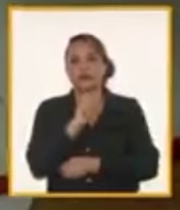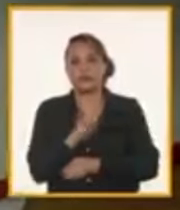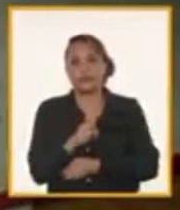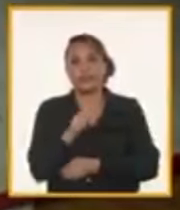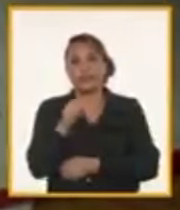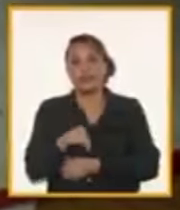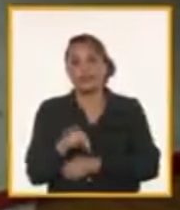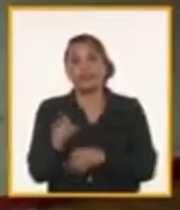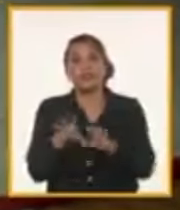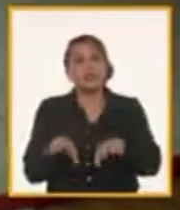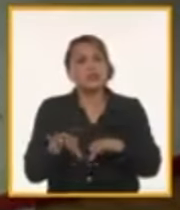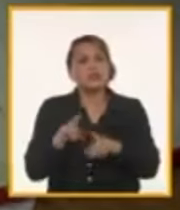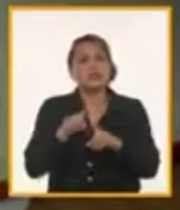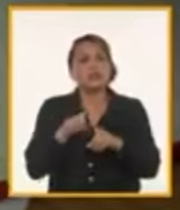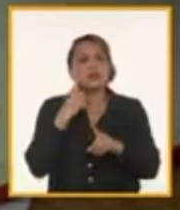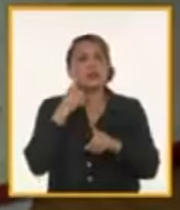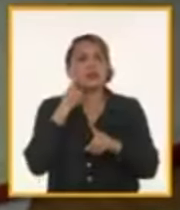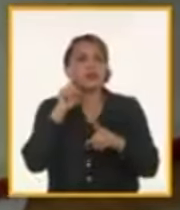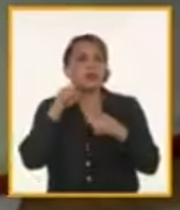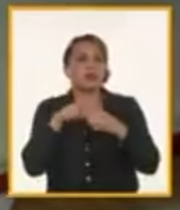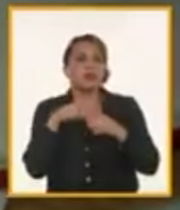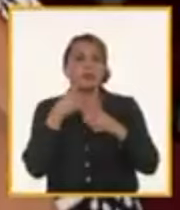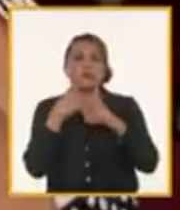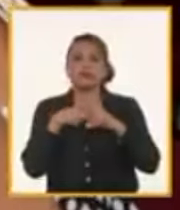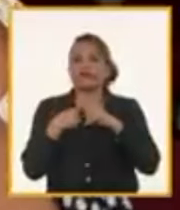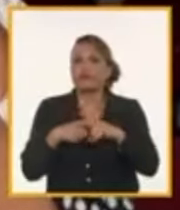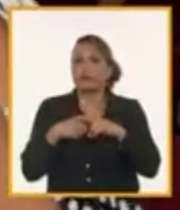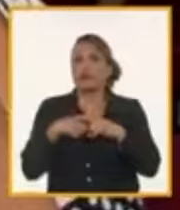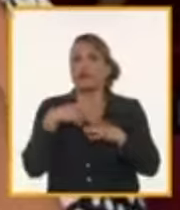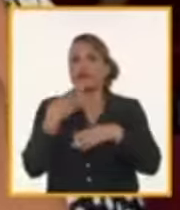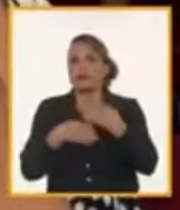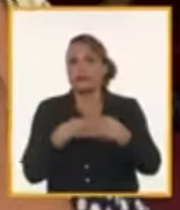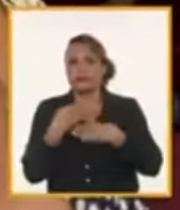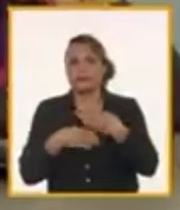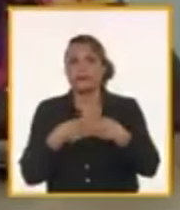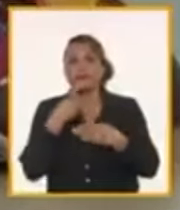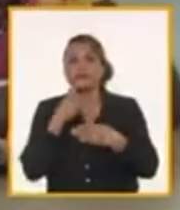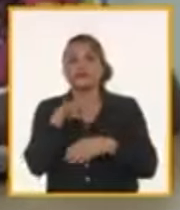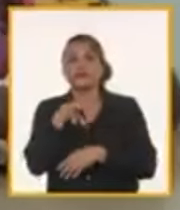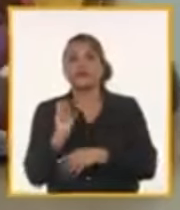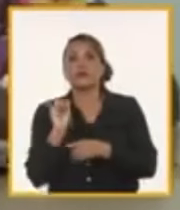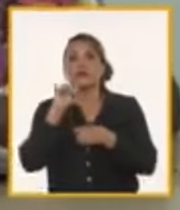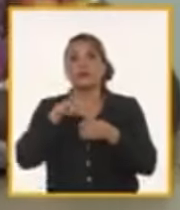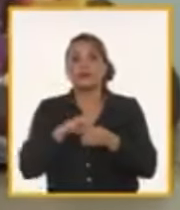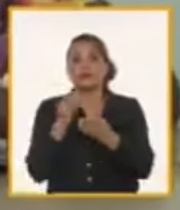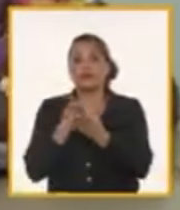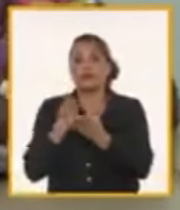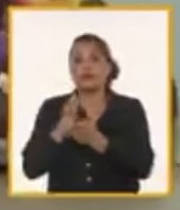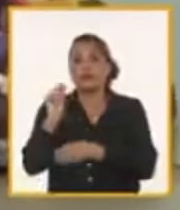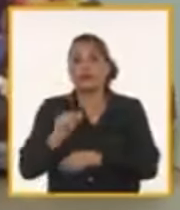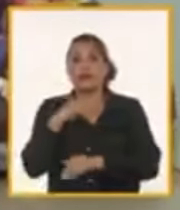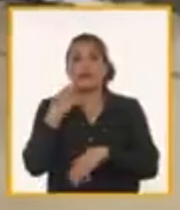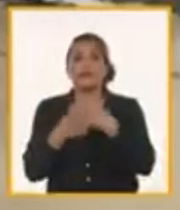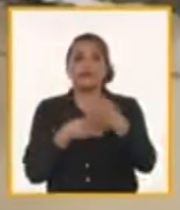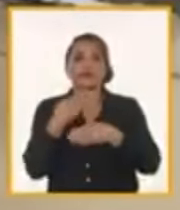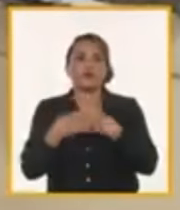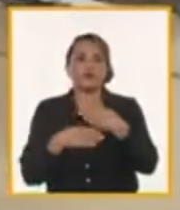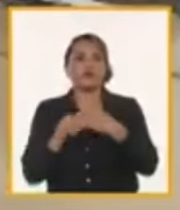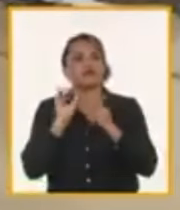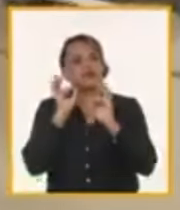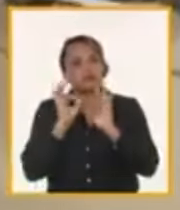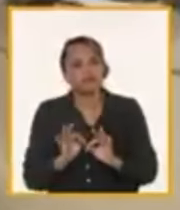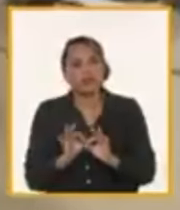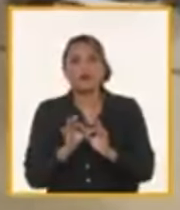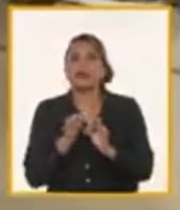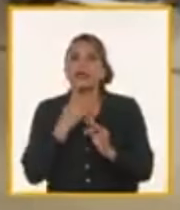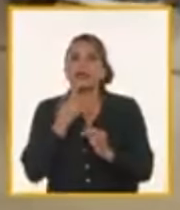en cuenta para solucionar problemáticas relacionadas con el nuevo ingreso de los estudiantes el proceso no ha estado exento de desafíos